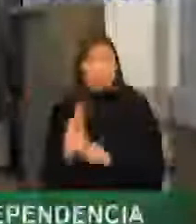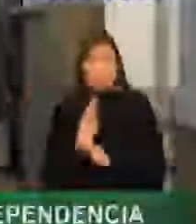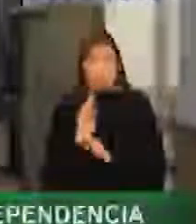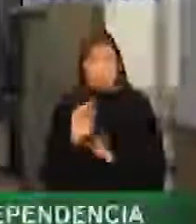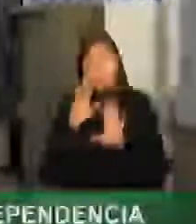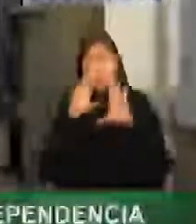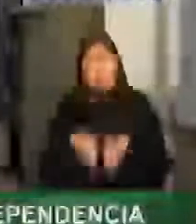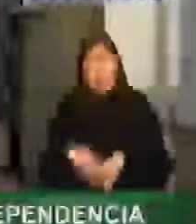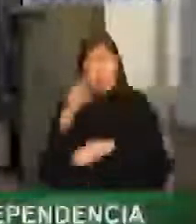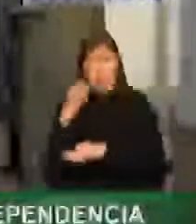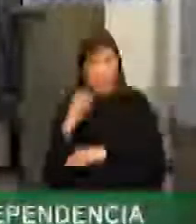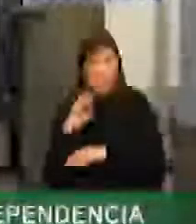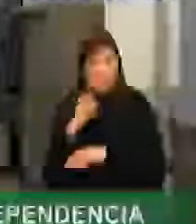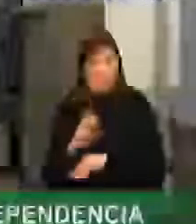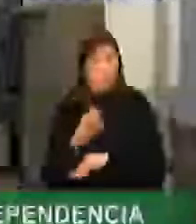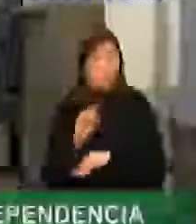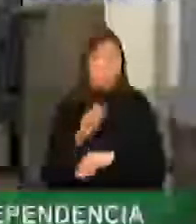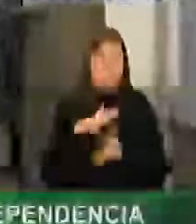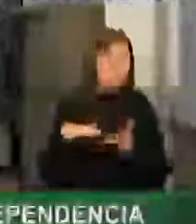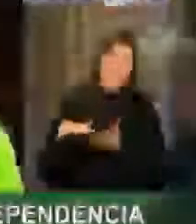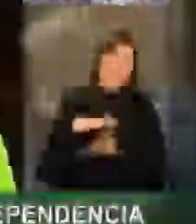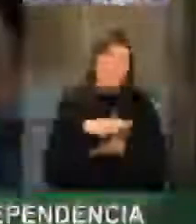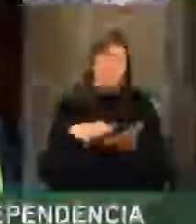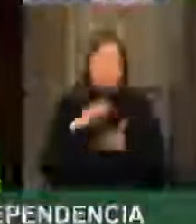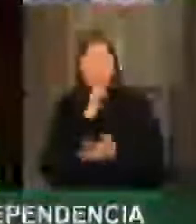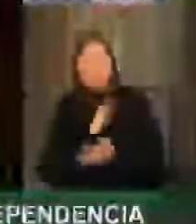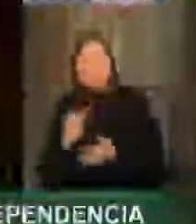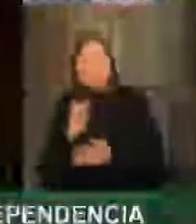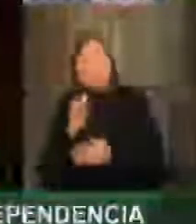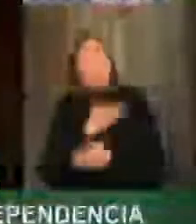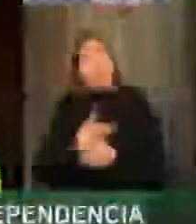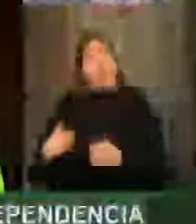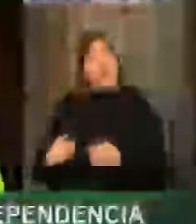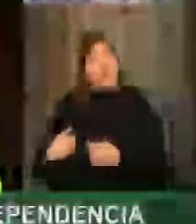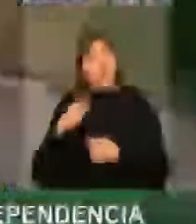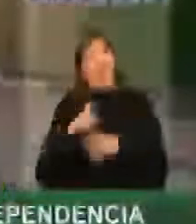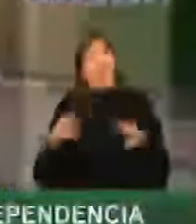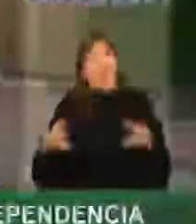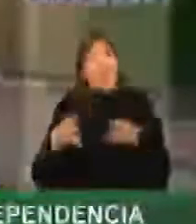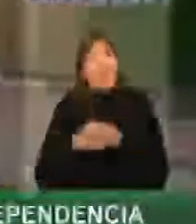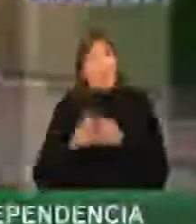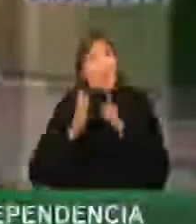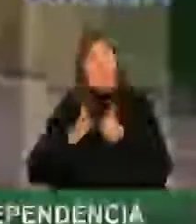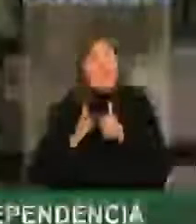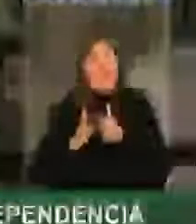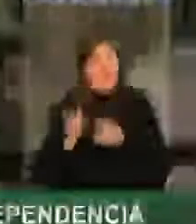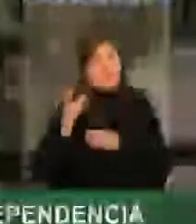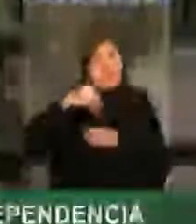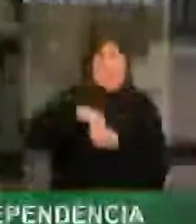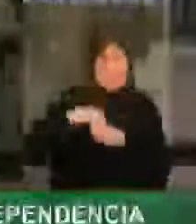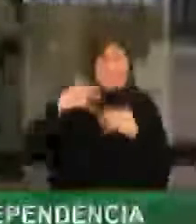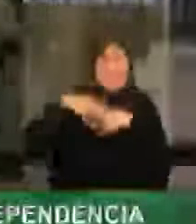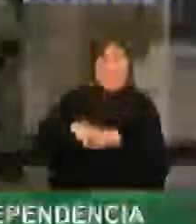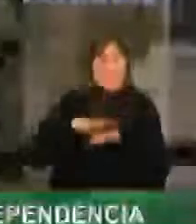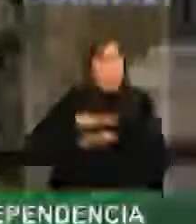La movilización se da en medio de un ambiente enrarecido por denuncias del gobierno sobre infiltración de grupos armados en las marchas, capturas de manifestantes